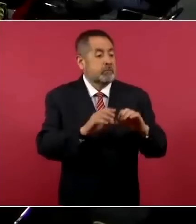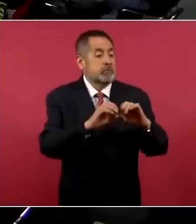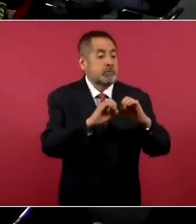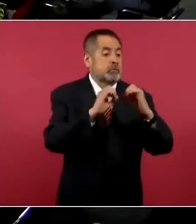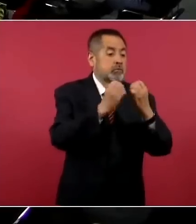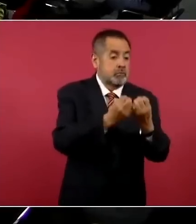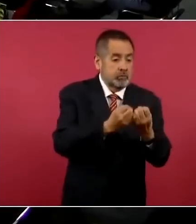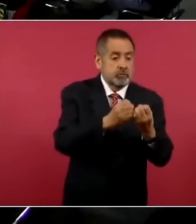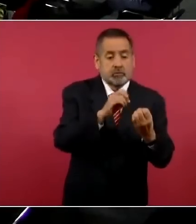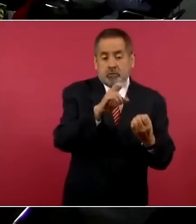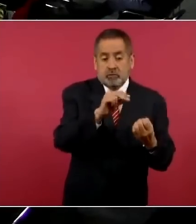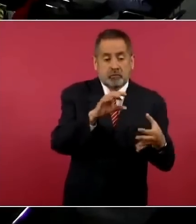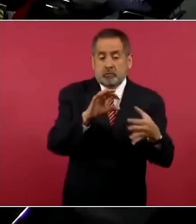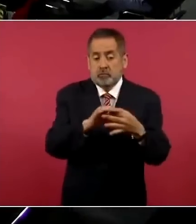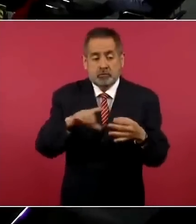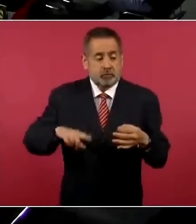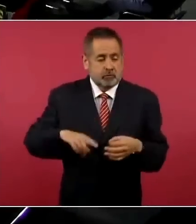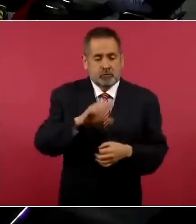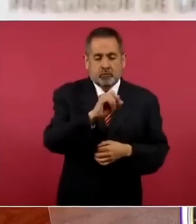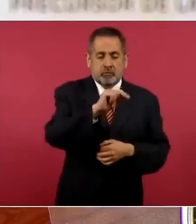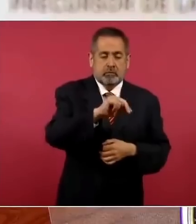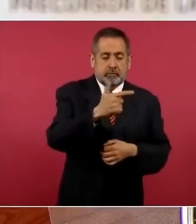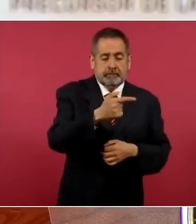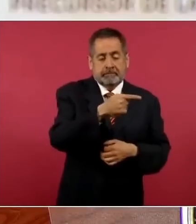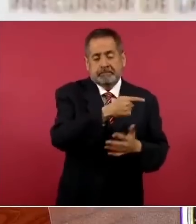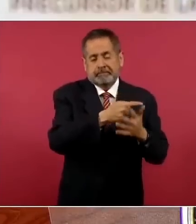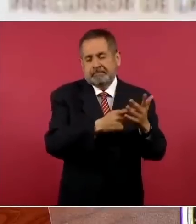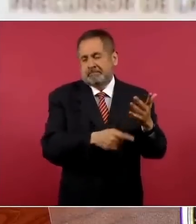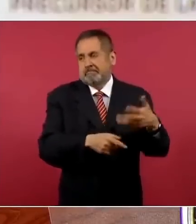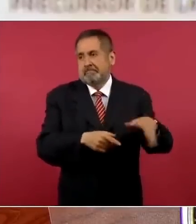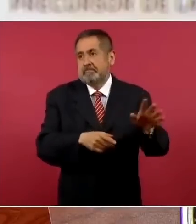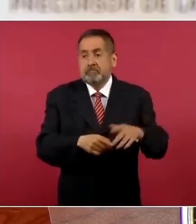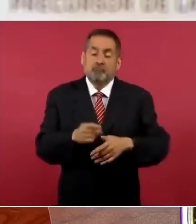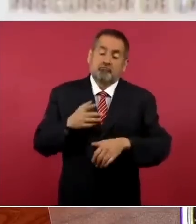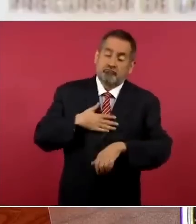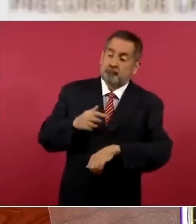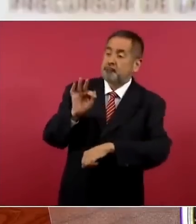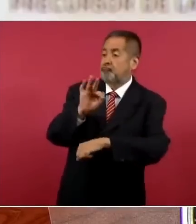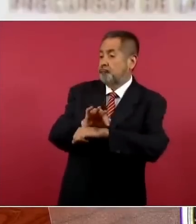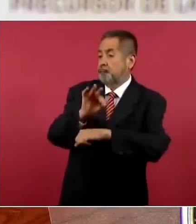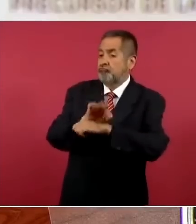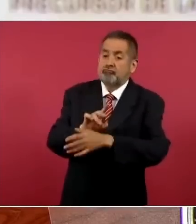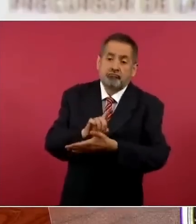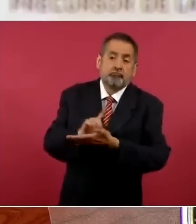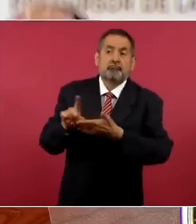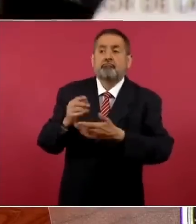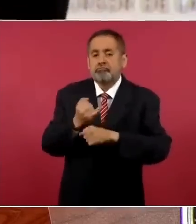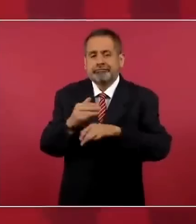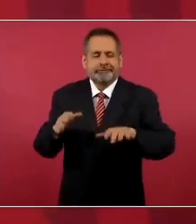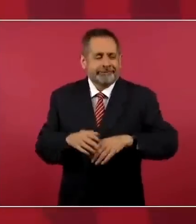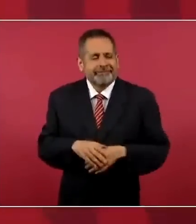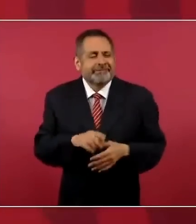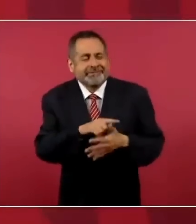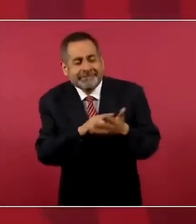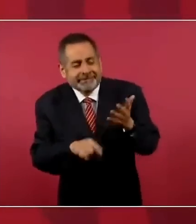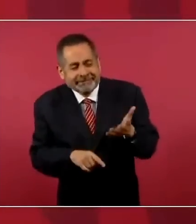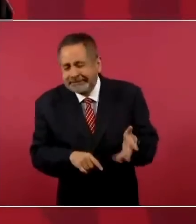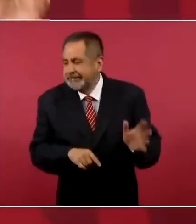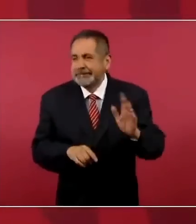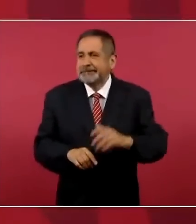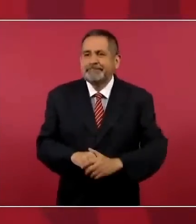no gubernamentales defensoras del derecho a la información, pues